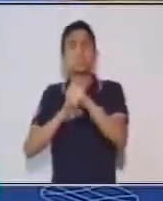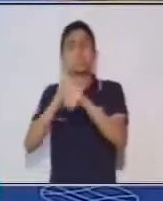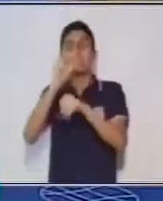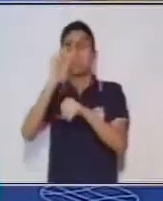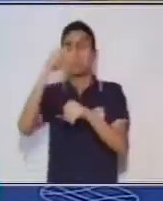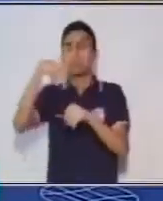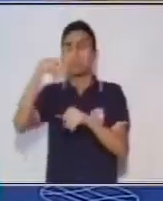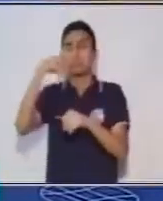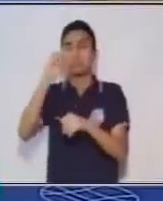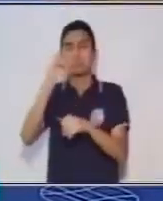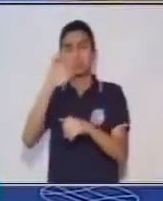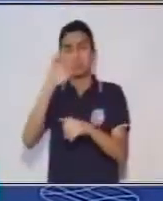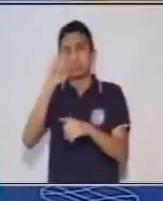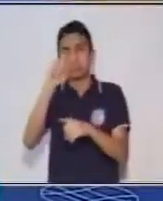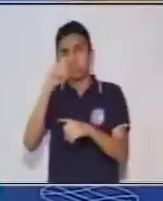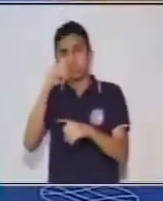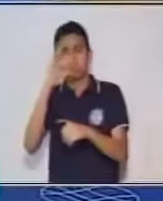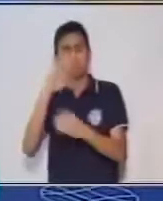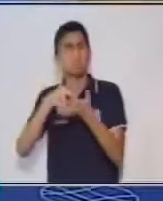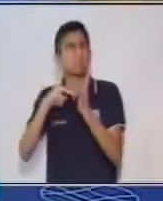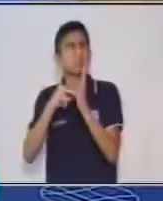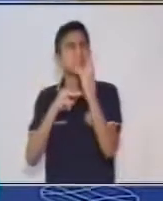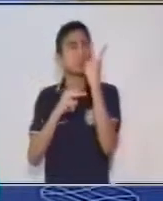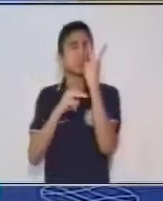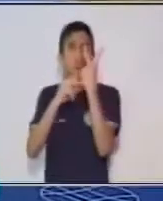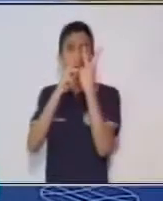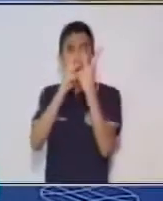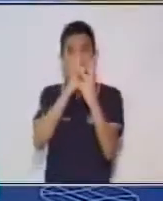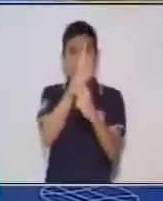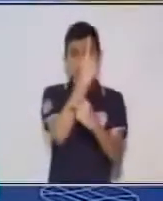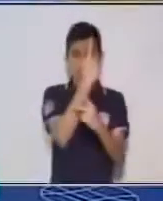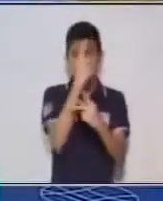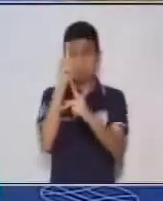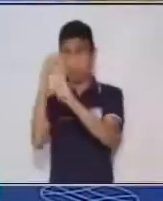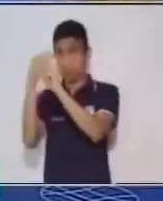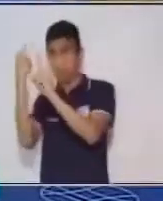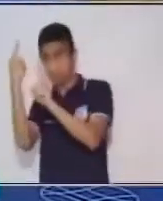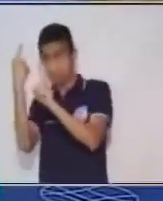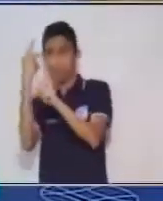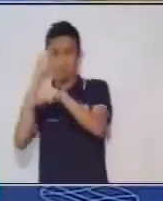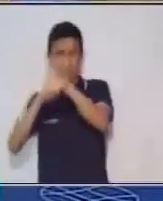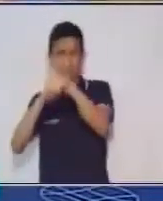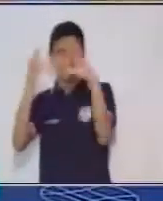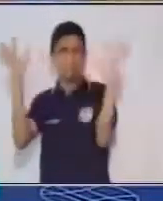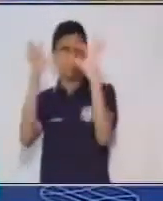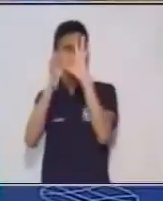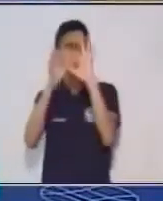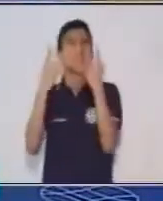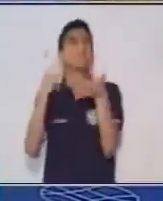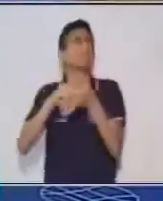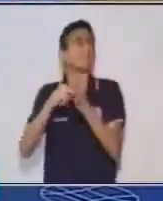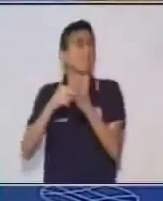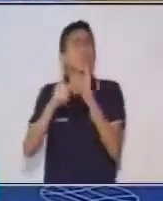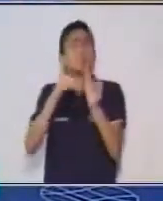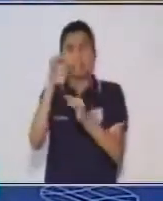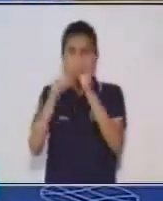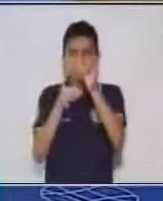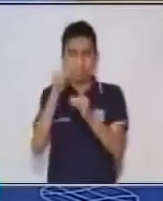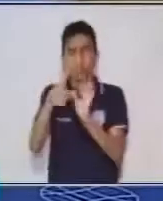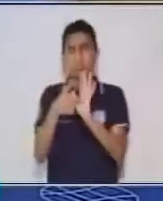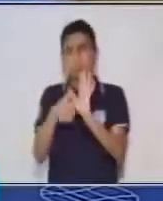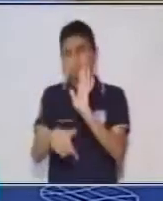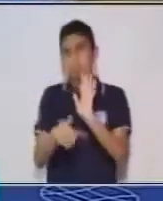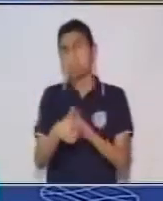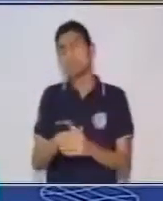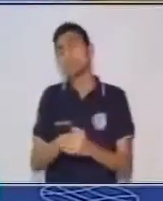entonces, dependiendo de qué es lo que queramos transmitir, qué es lo que queramos decir, tenemos que usar esos tiempos. Pero